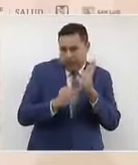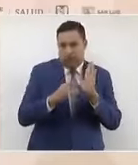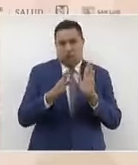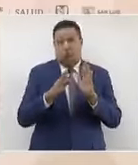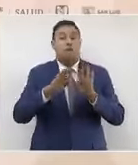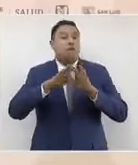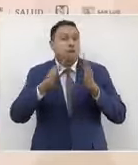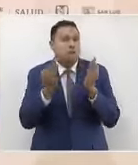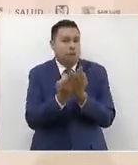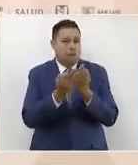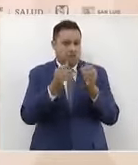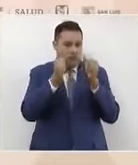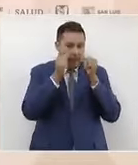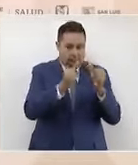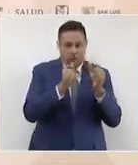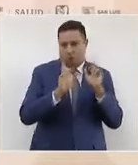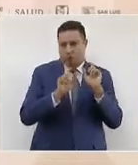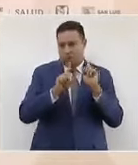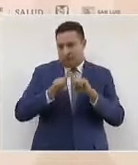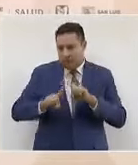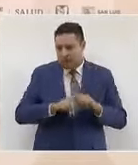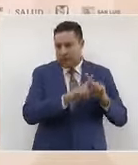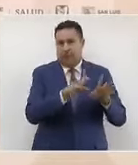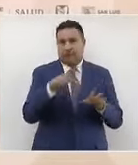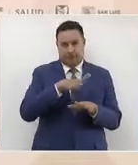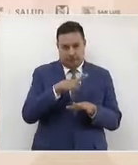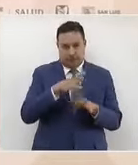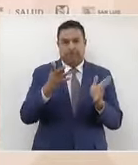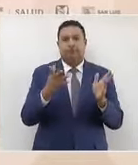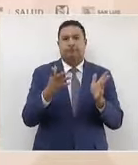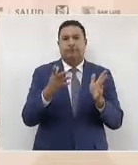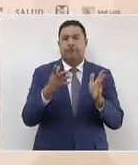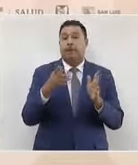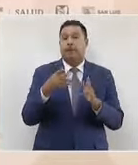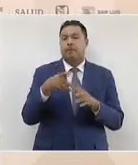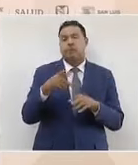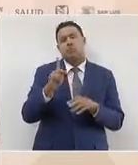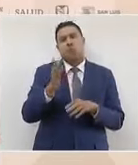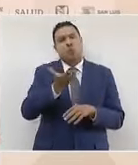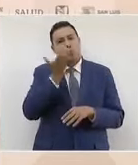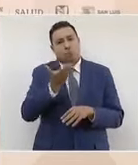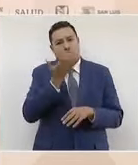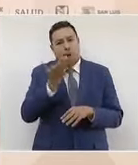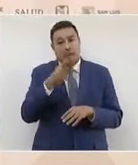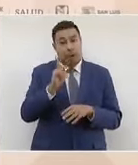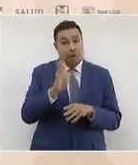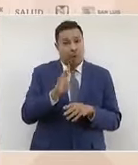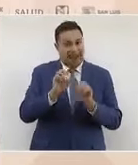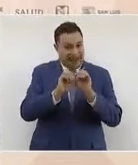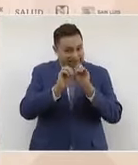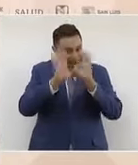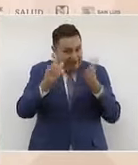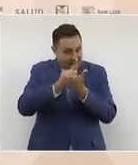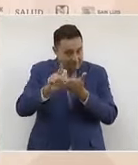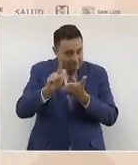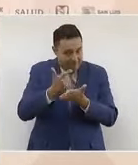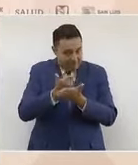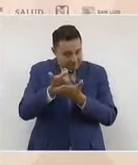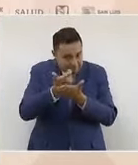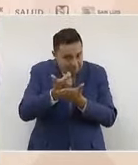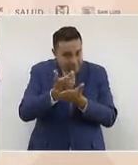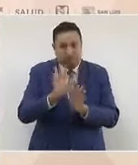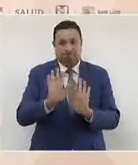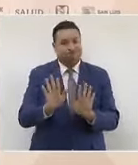diferentes formas de atender la salud de las personas y, lo que sí era muy común, poca transparencia y poca rendición de